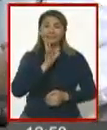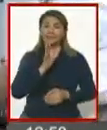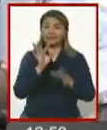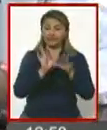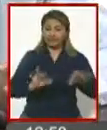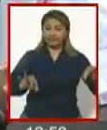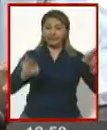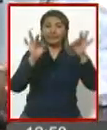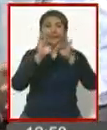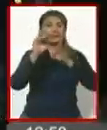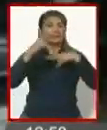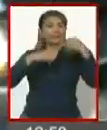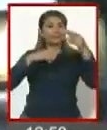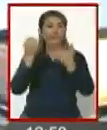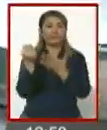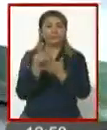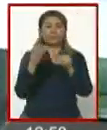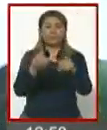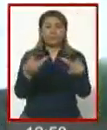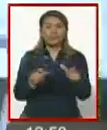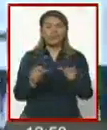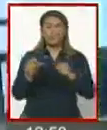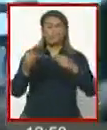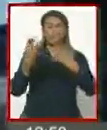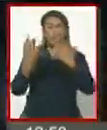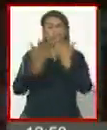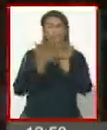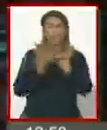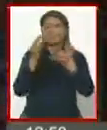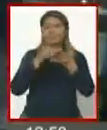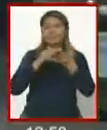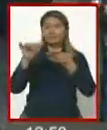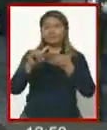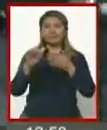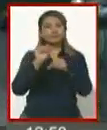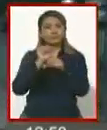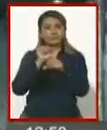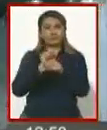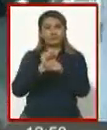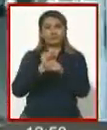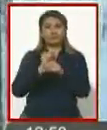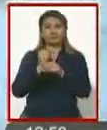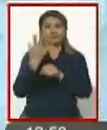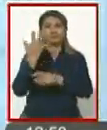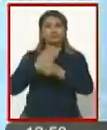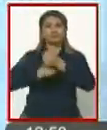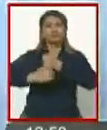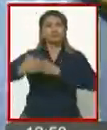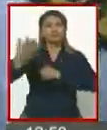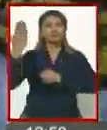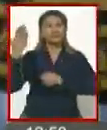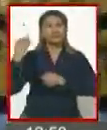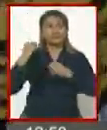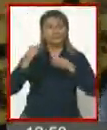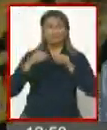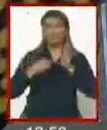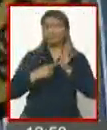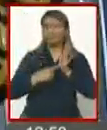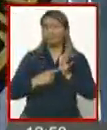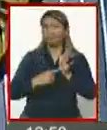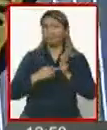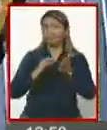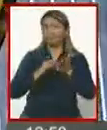a la importancia de la construcción de un nuevo centro penitenciario, proyecto el cual se está trabajando desde hace 5 años, pero hasta el momento no se